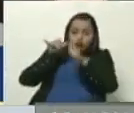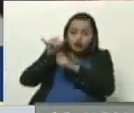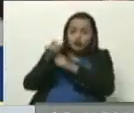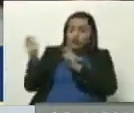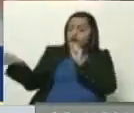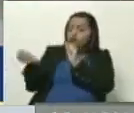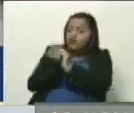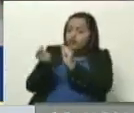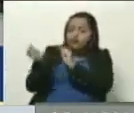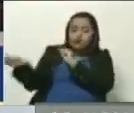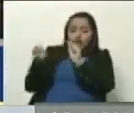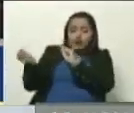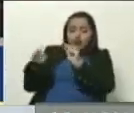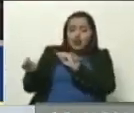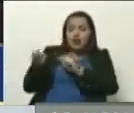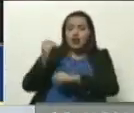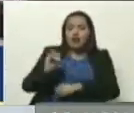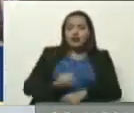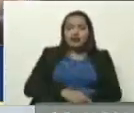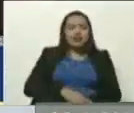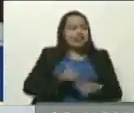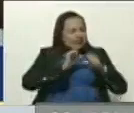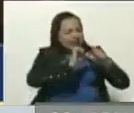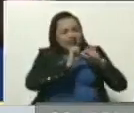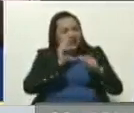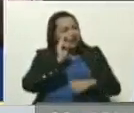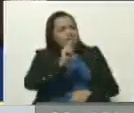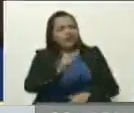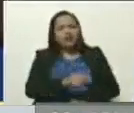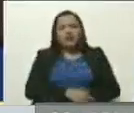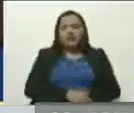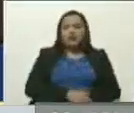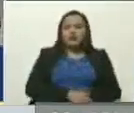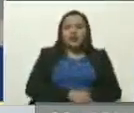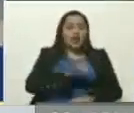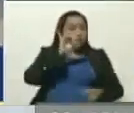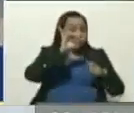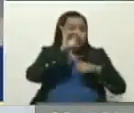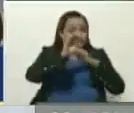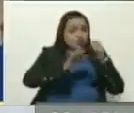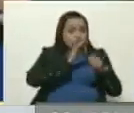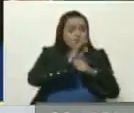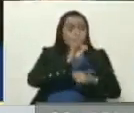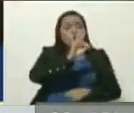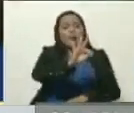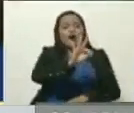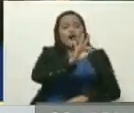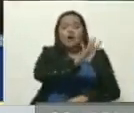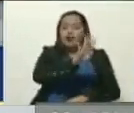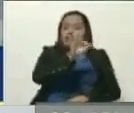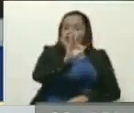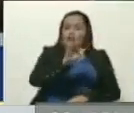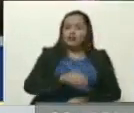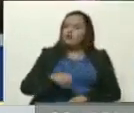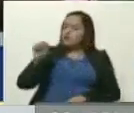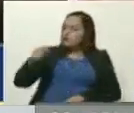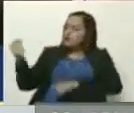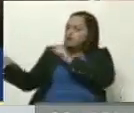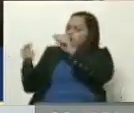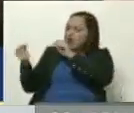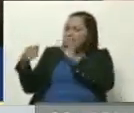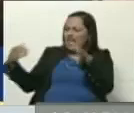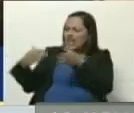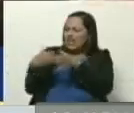la plataforma para que otros no se lo pierdan, se animen, por supuesto. El canal de YouTube 4F. Conversadito con Gustavo Villa. Con un equipo, me decía